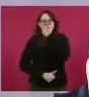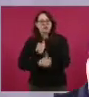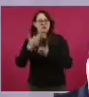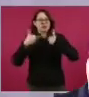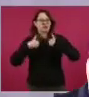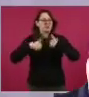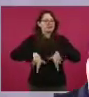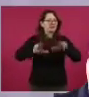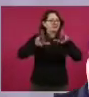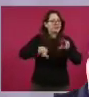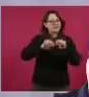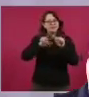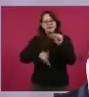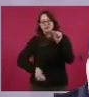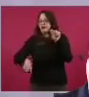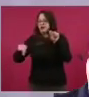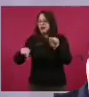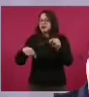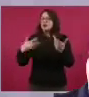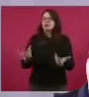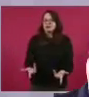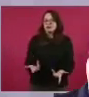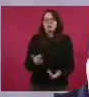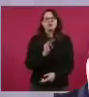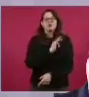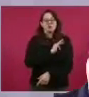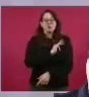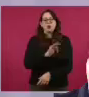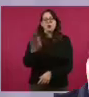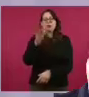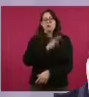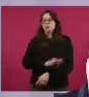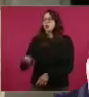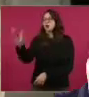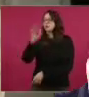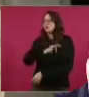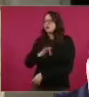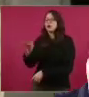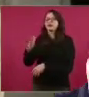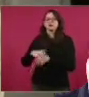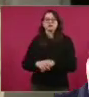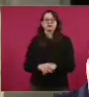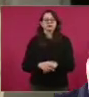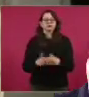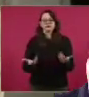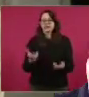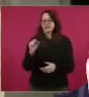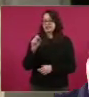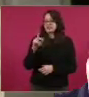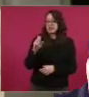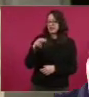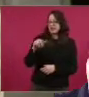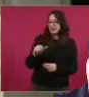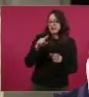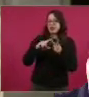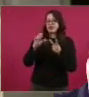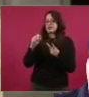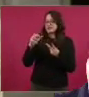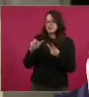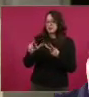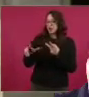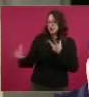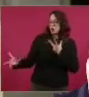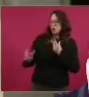el motivo de poder estar y representar a nuestro país. Instituciones como SEDENA, como Marina, que son acompañantes